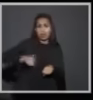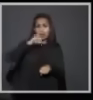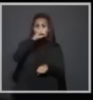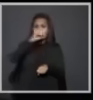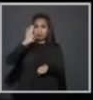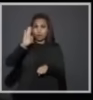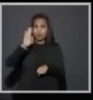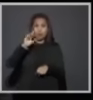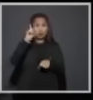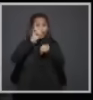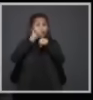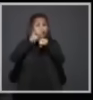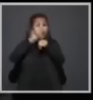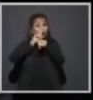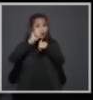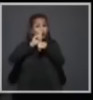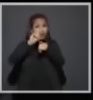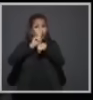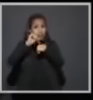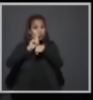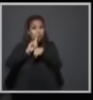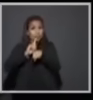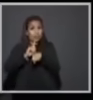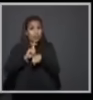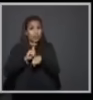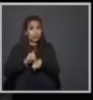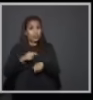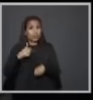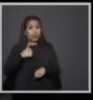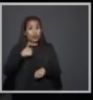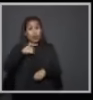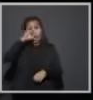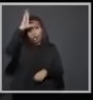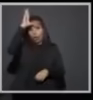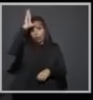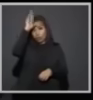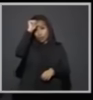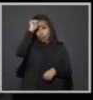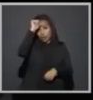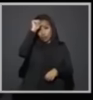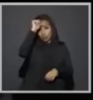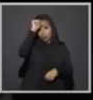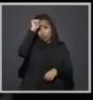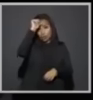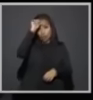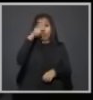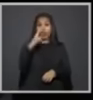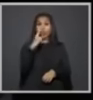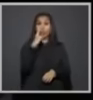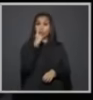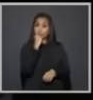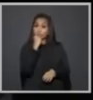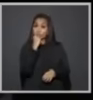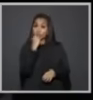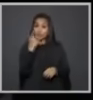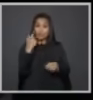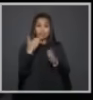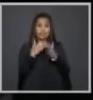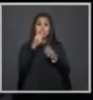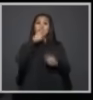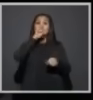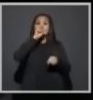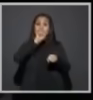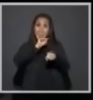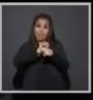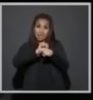voy a tener un acuerdo con el Gabinete de Seguridad desde las 6 de la mañana, incluidos sábados